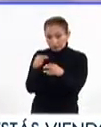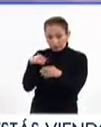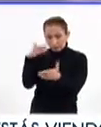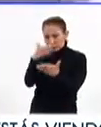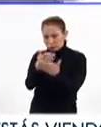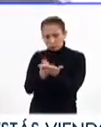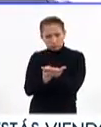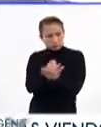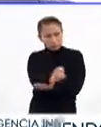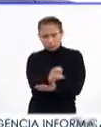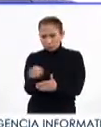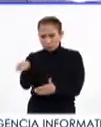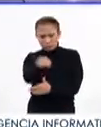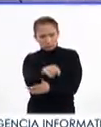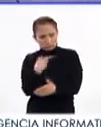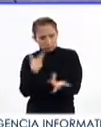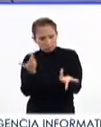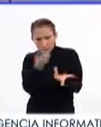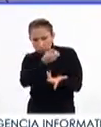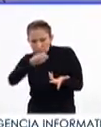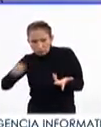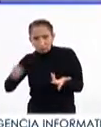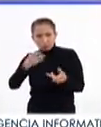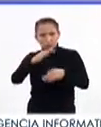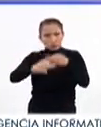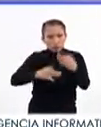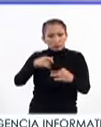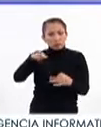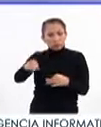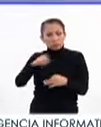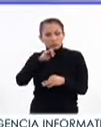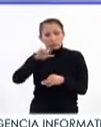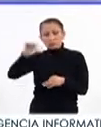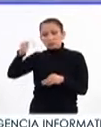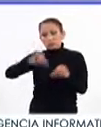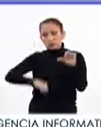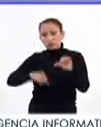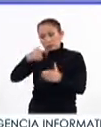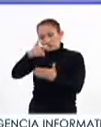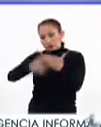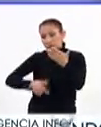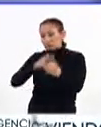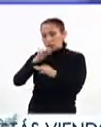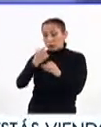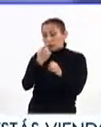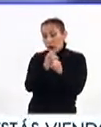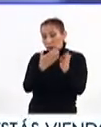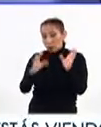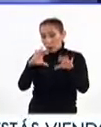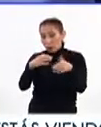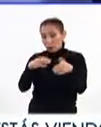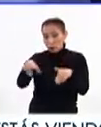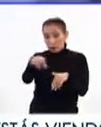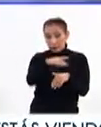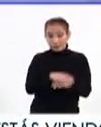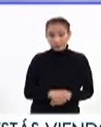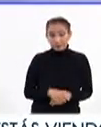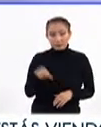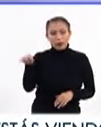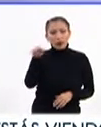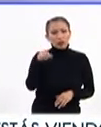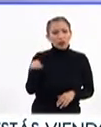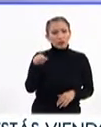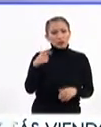presentes en la toma de decisiones de este evento y además del resto de las actividades durante todo el año en su comunidad.